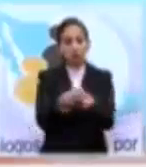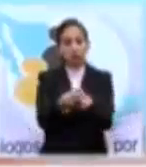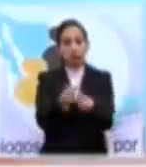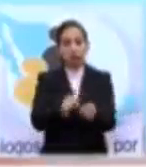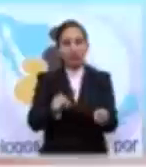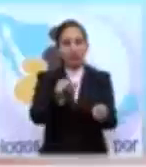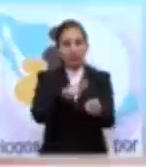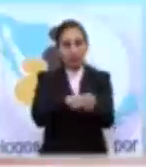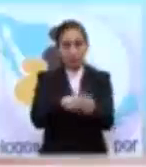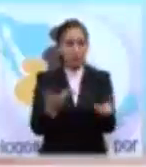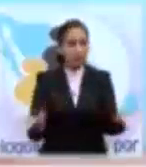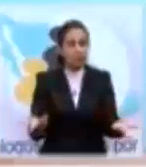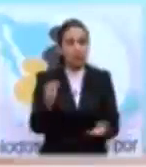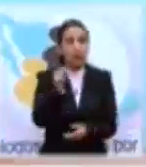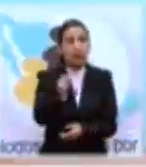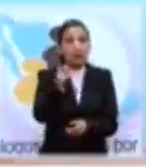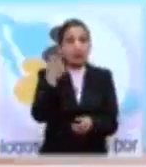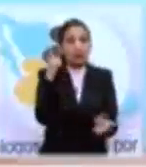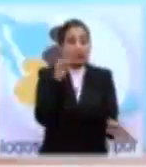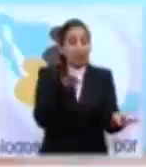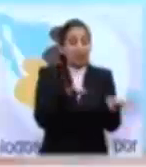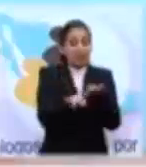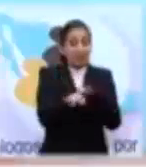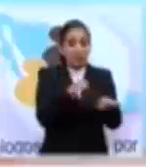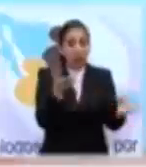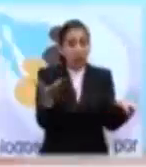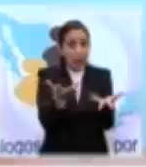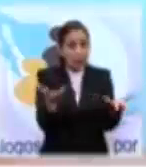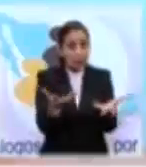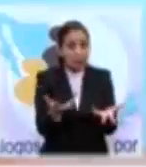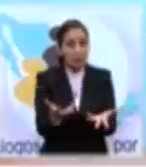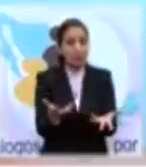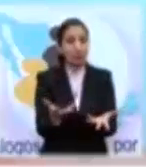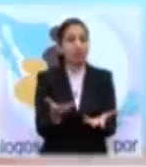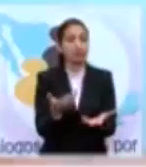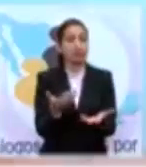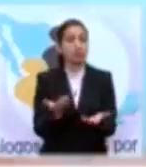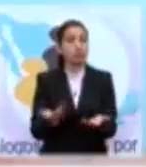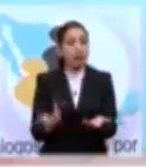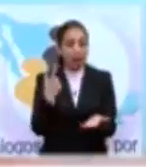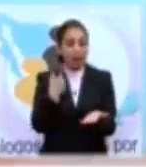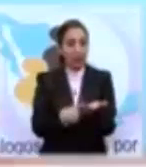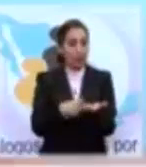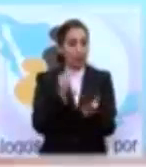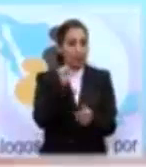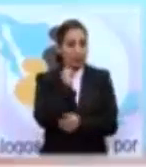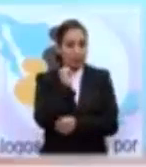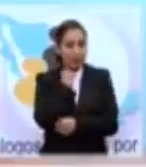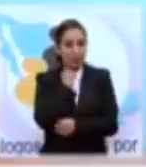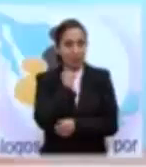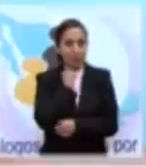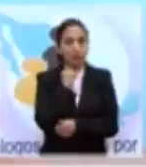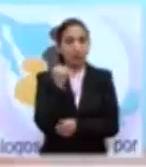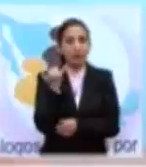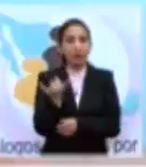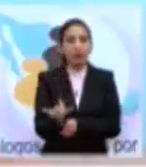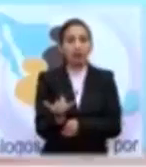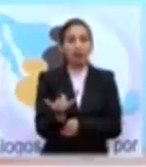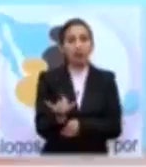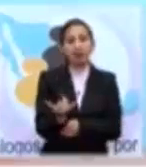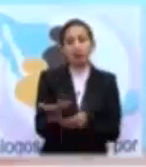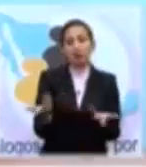Habla de la tarea que realiza y desarrolla el Senado y que